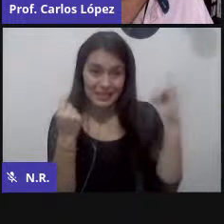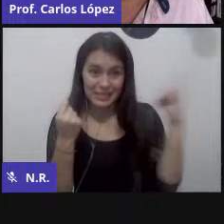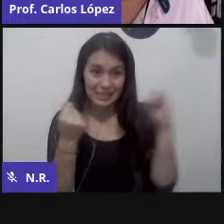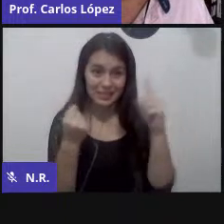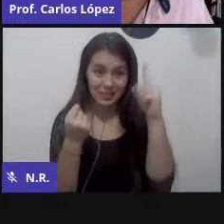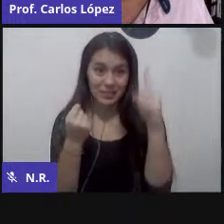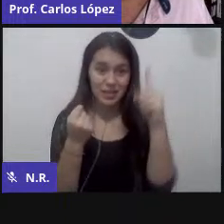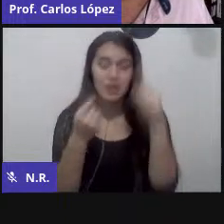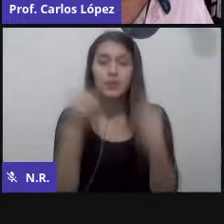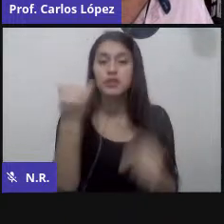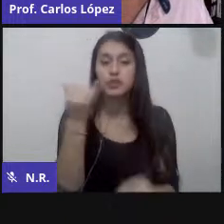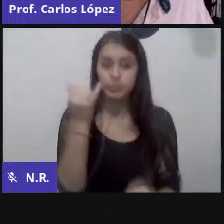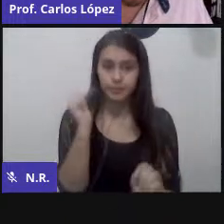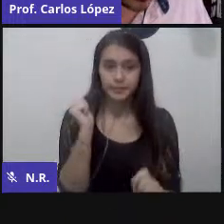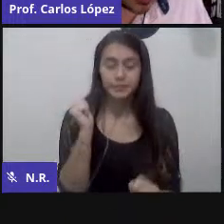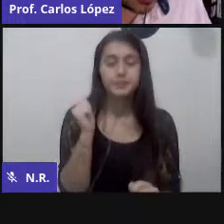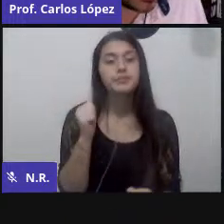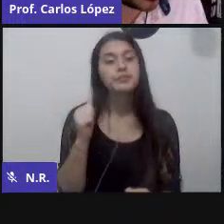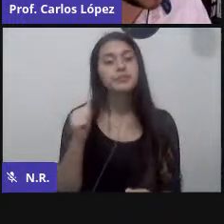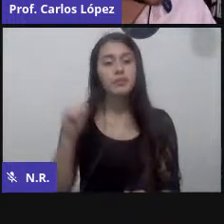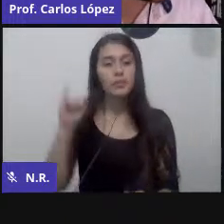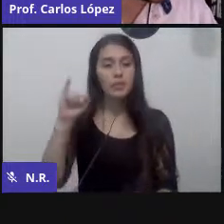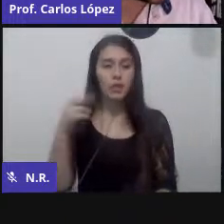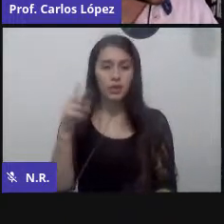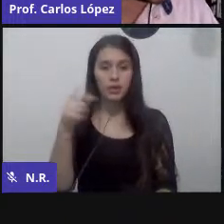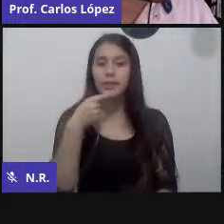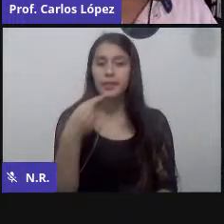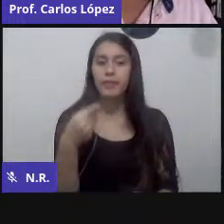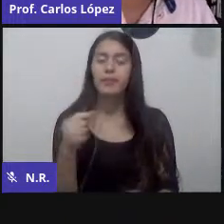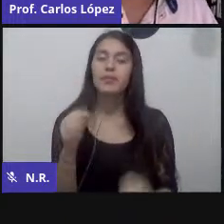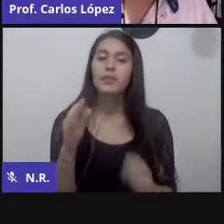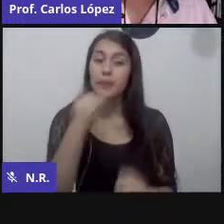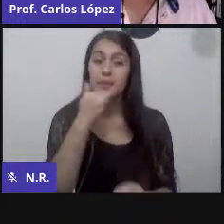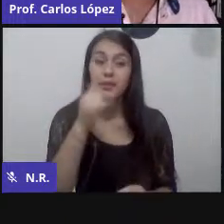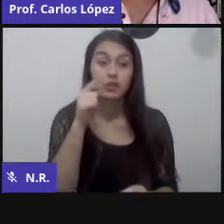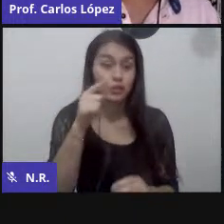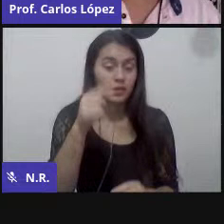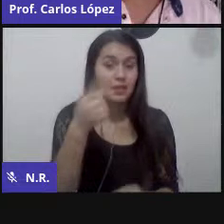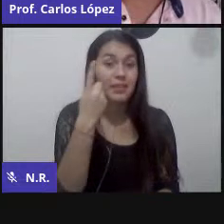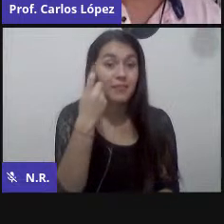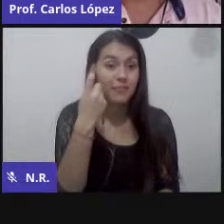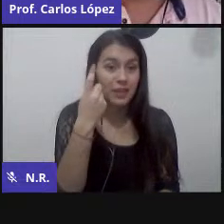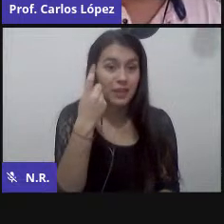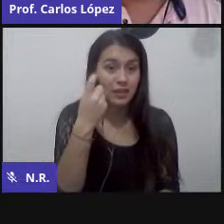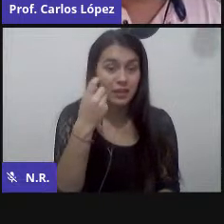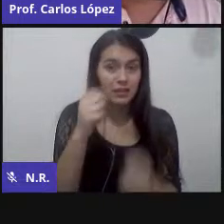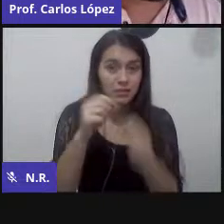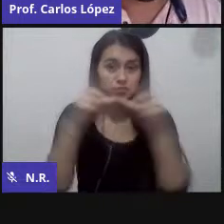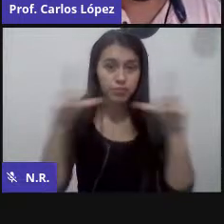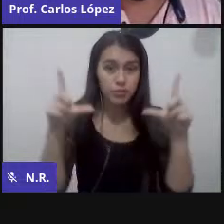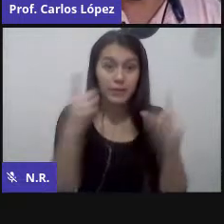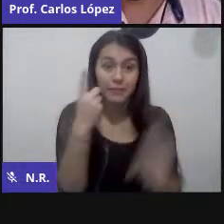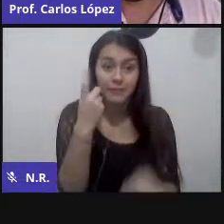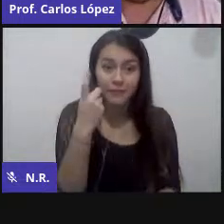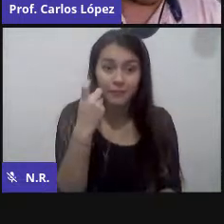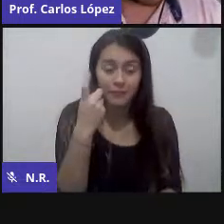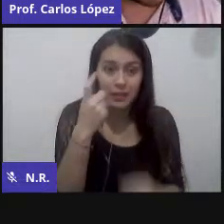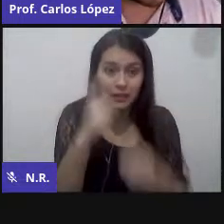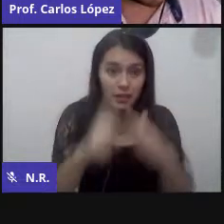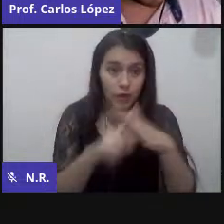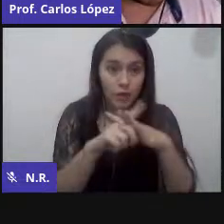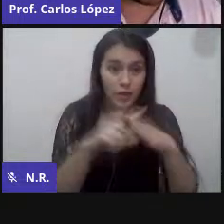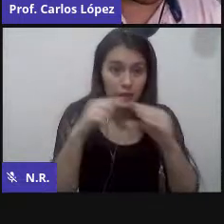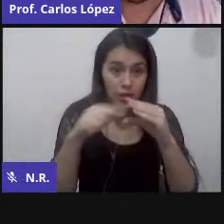no han creado una cuenta en StreamYard, lo que deben hacer es darle clic a Sign In para que se puedan